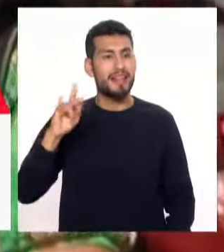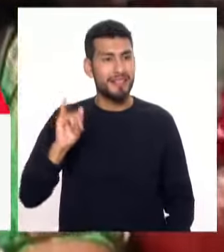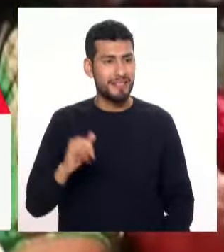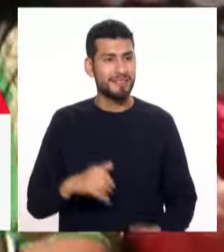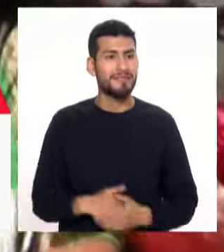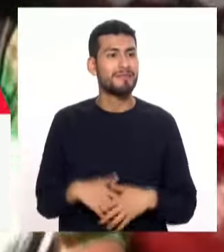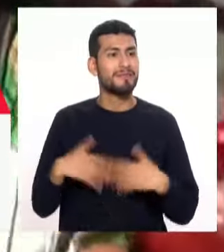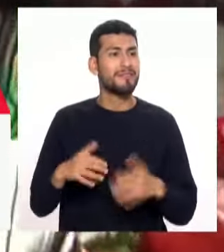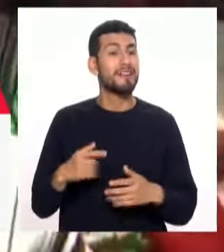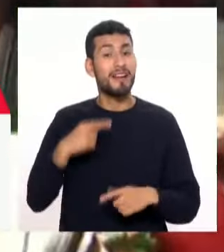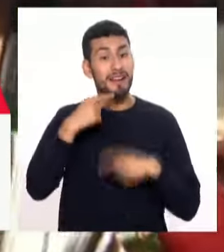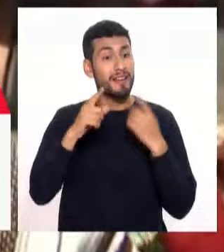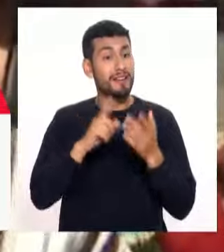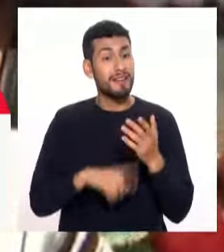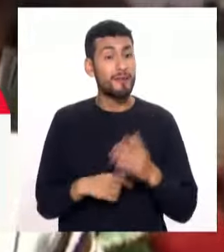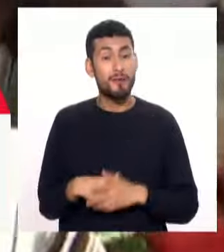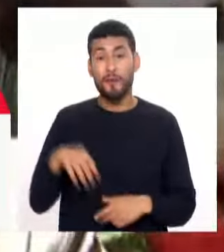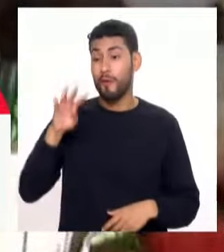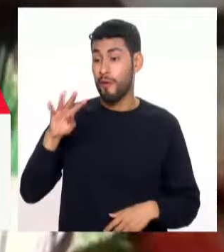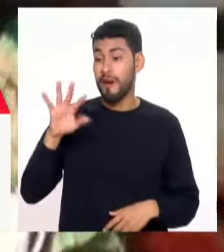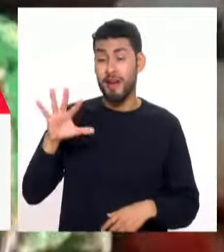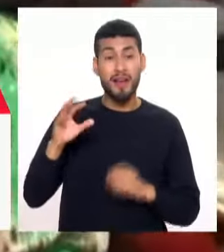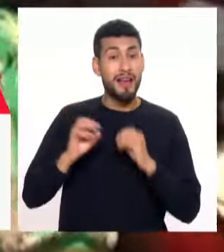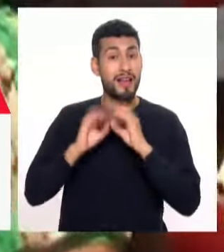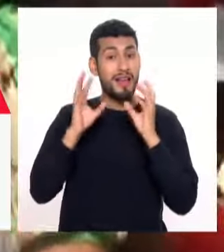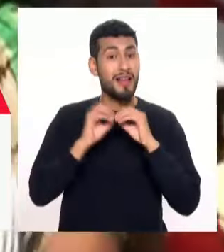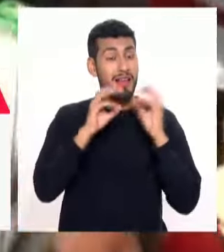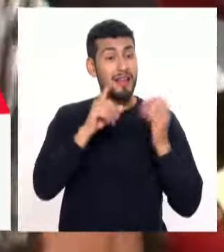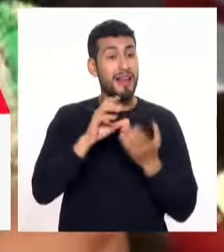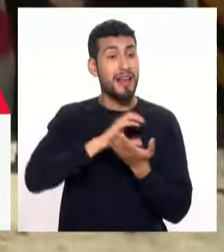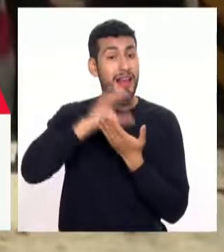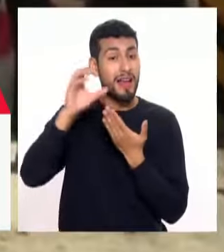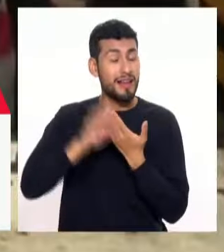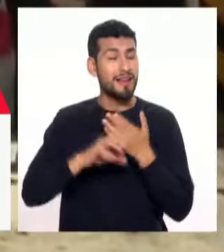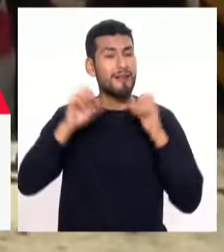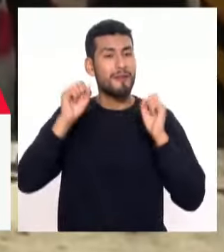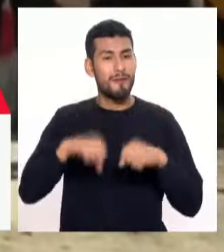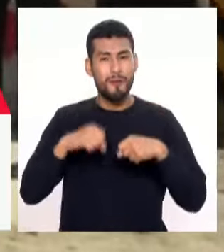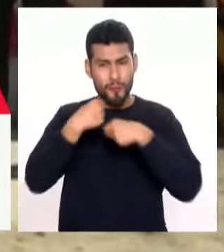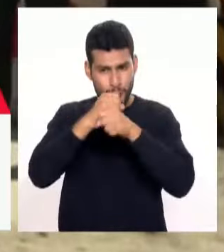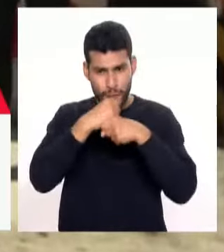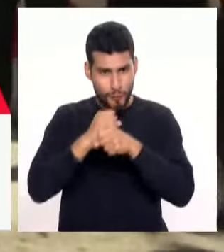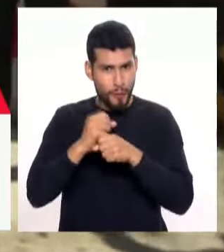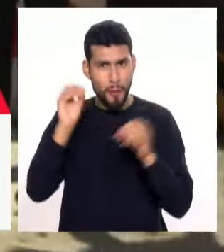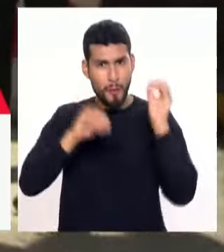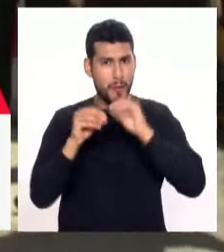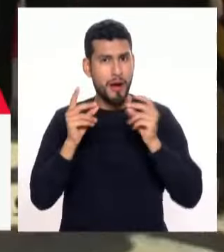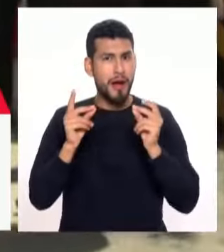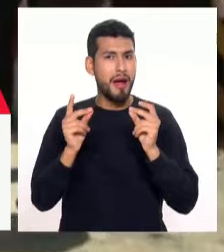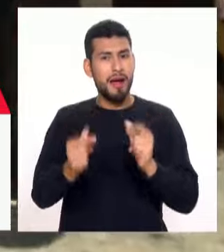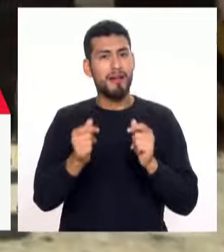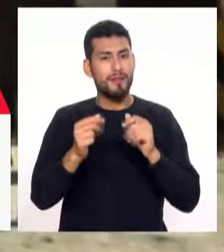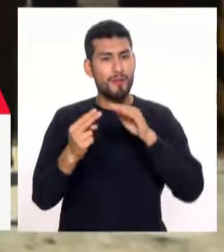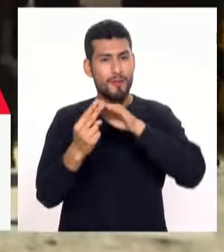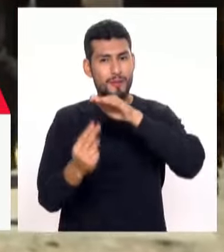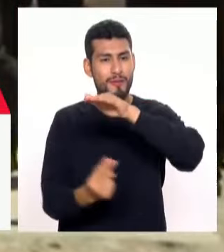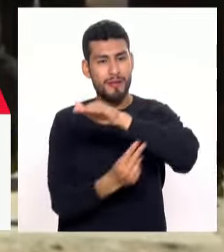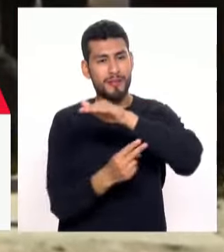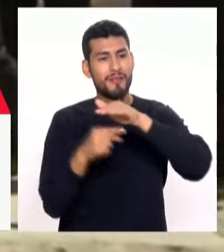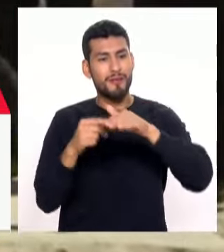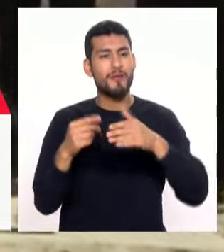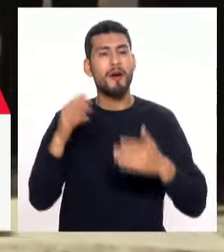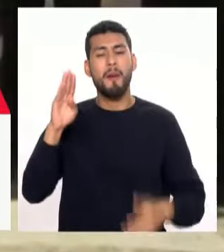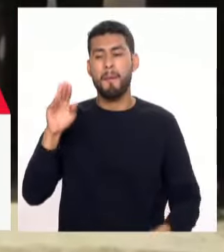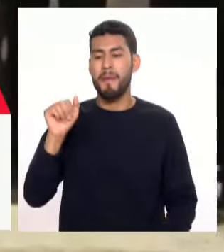hay que señalar que durante 45 días calendarios se ha podido instalar este puente